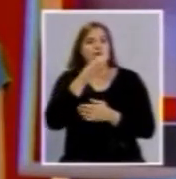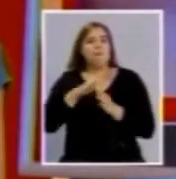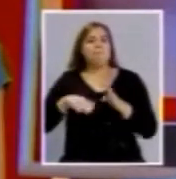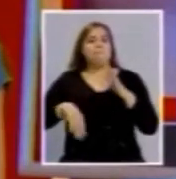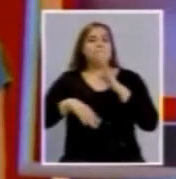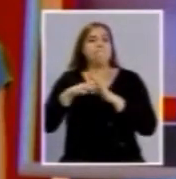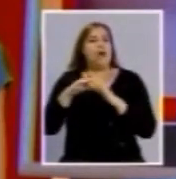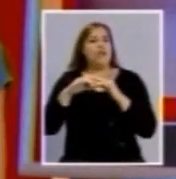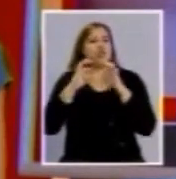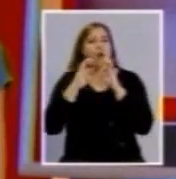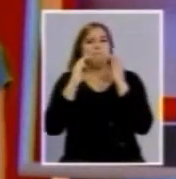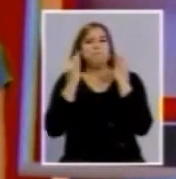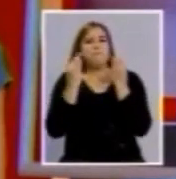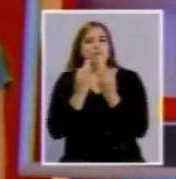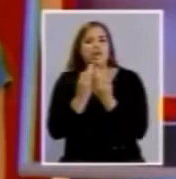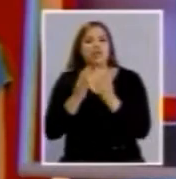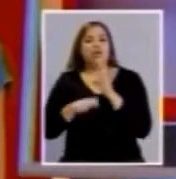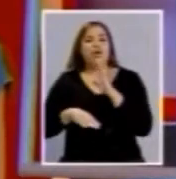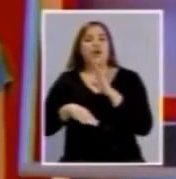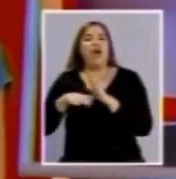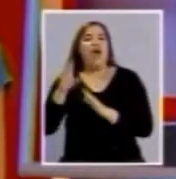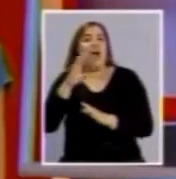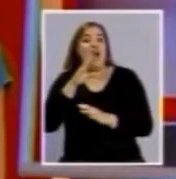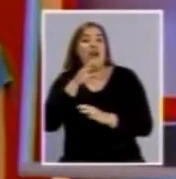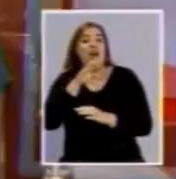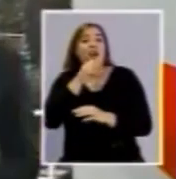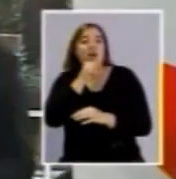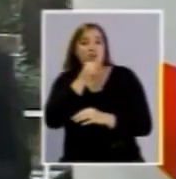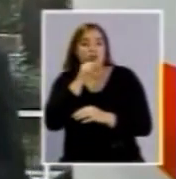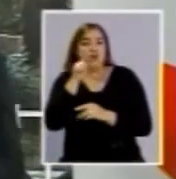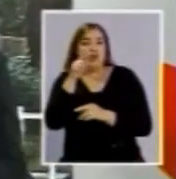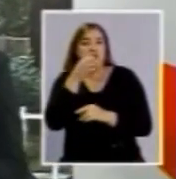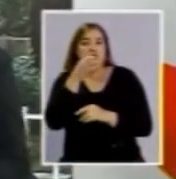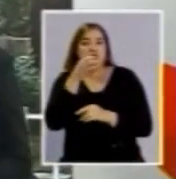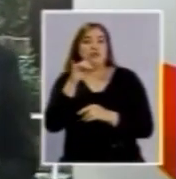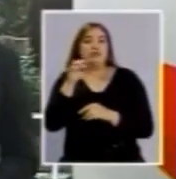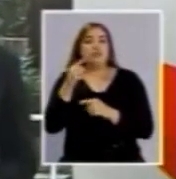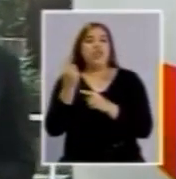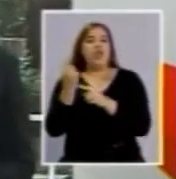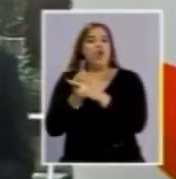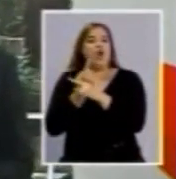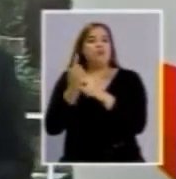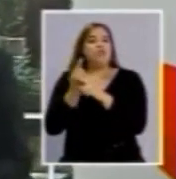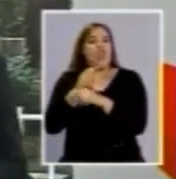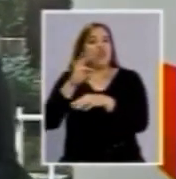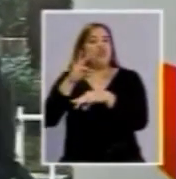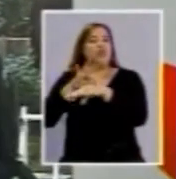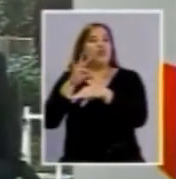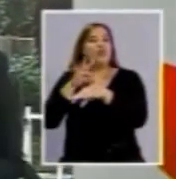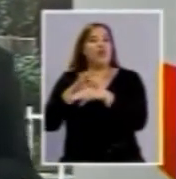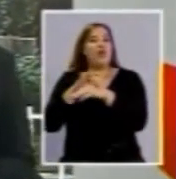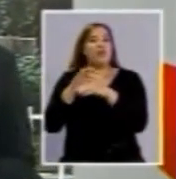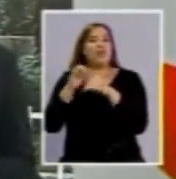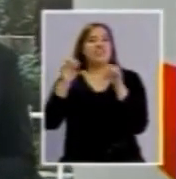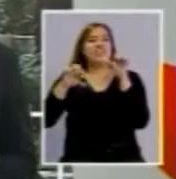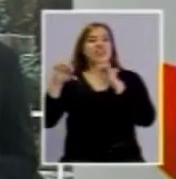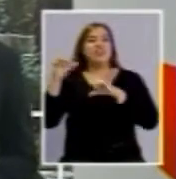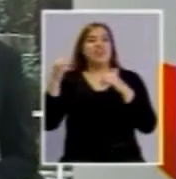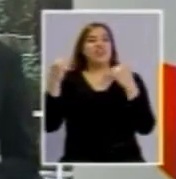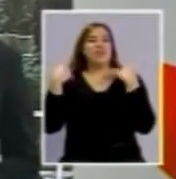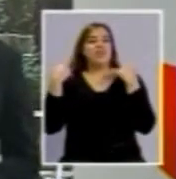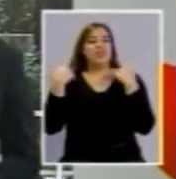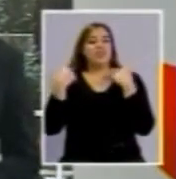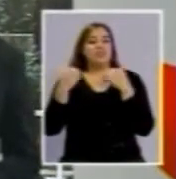adultos mayores. Para saber más sobre este tema, ahora sí, Gonzalo Ramírez conversa con el doctor de Ciencias de la Actividad Física y docente de